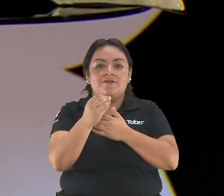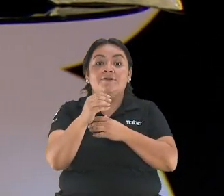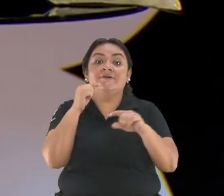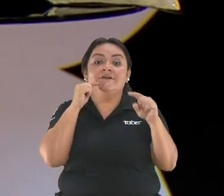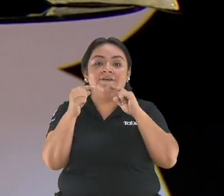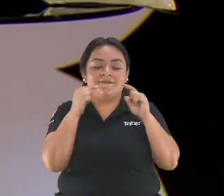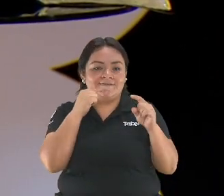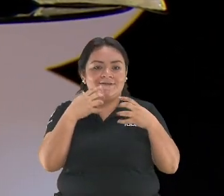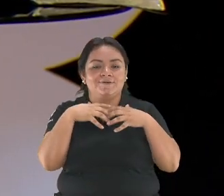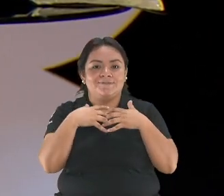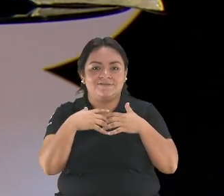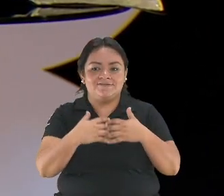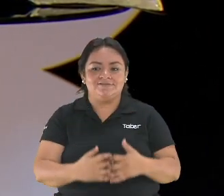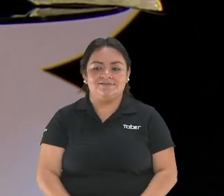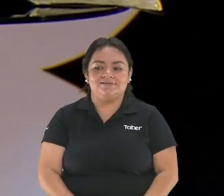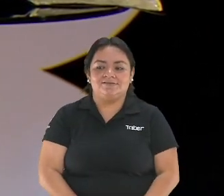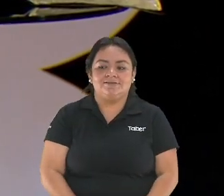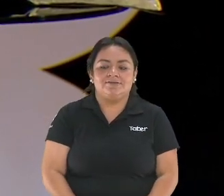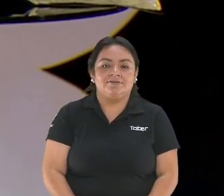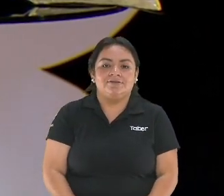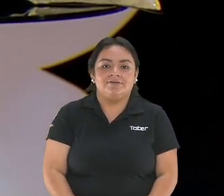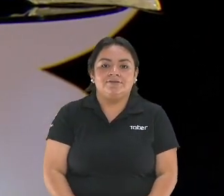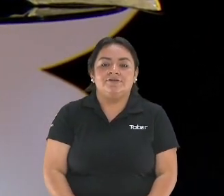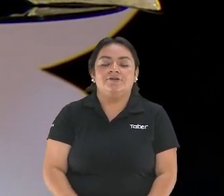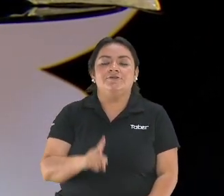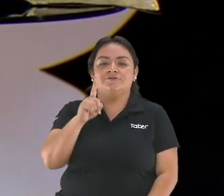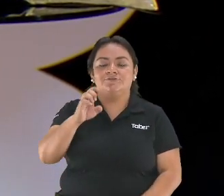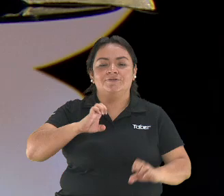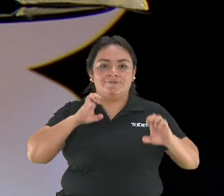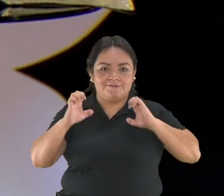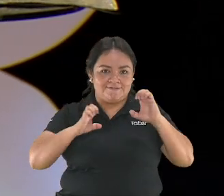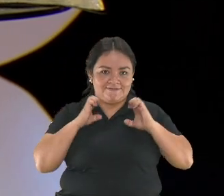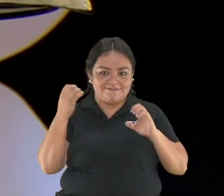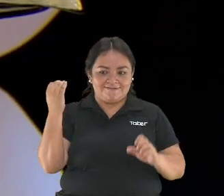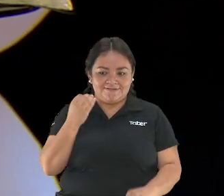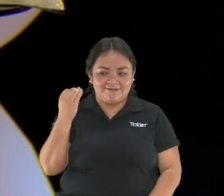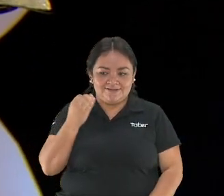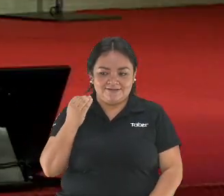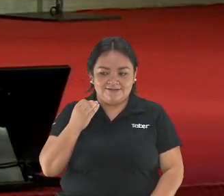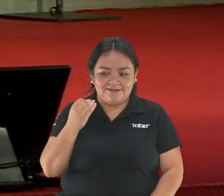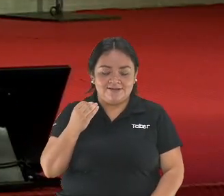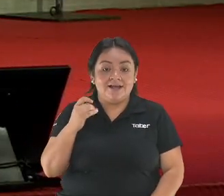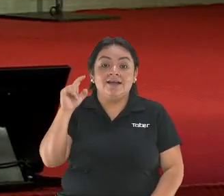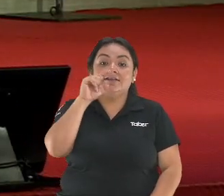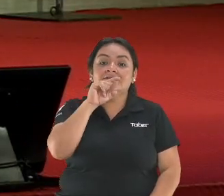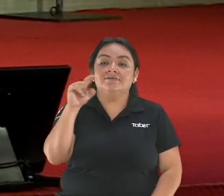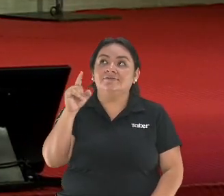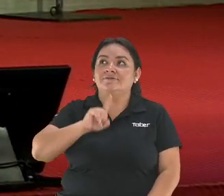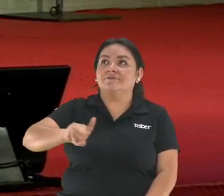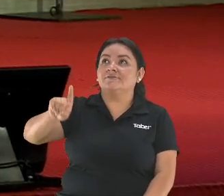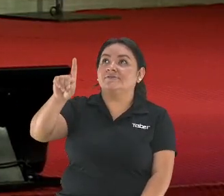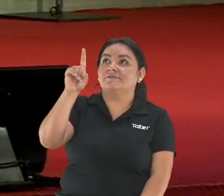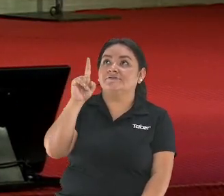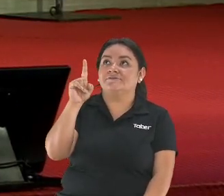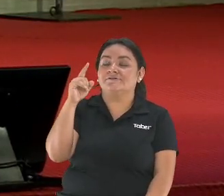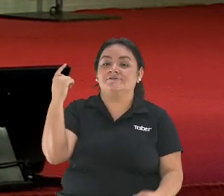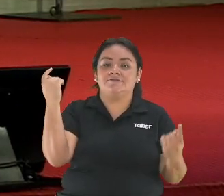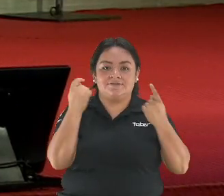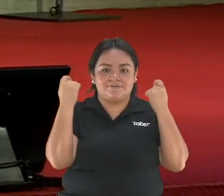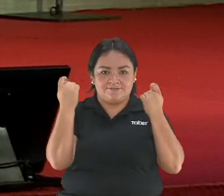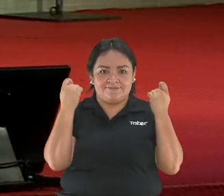ante sus compañeros su motivación tiene que ser que el nombre de dios sea